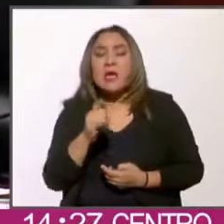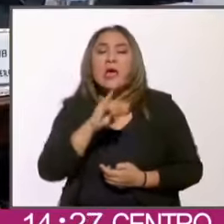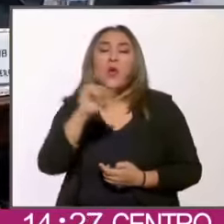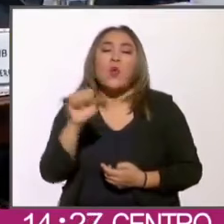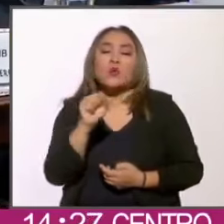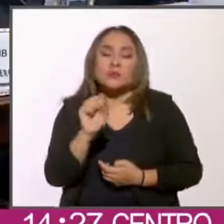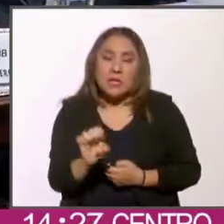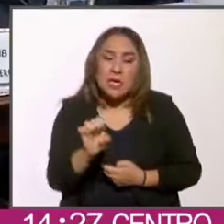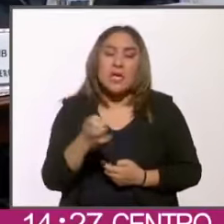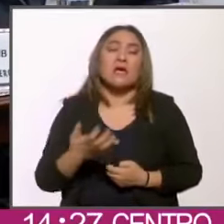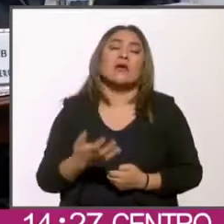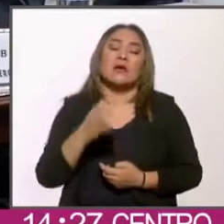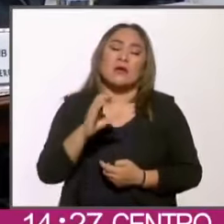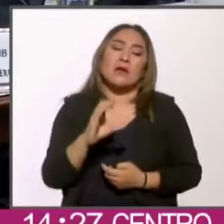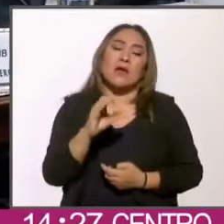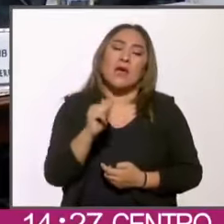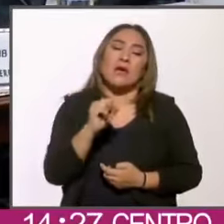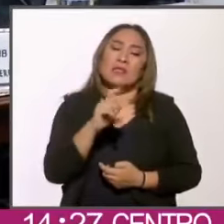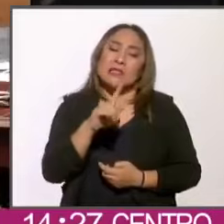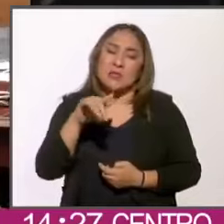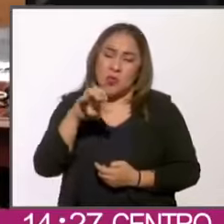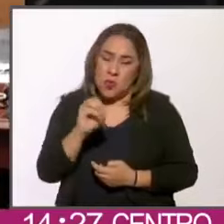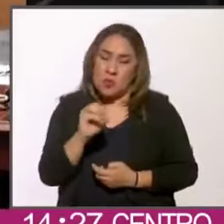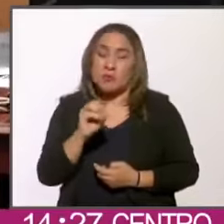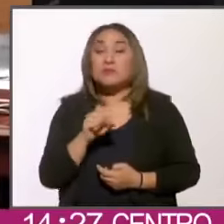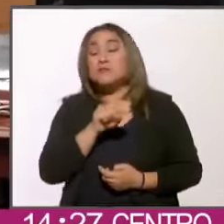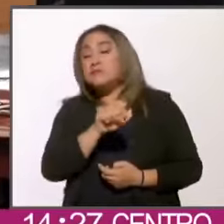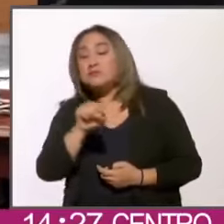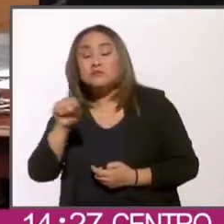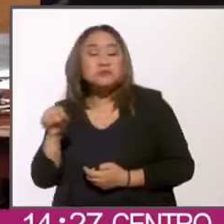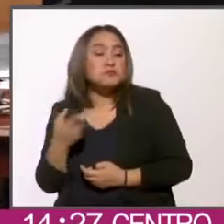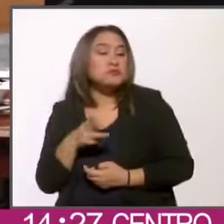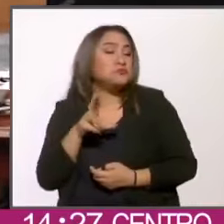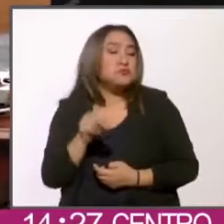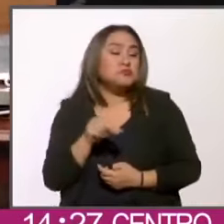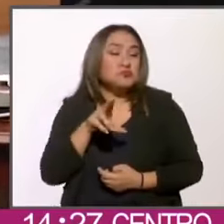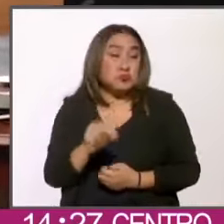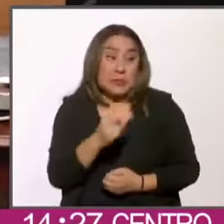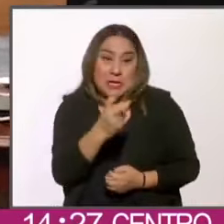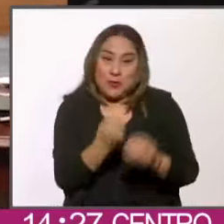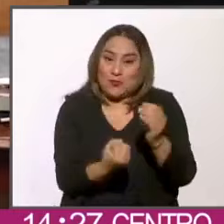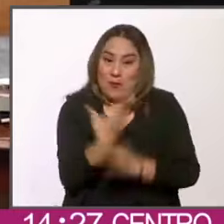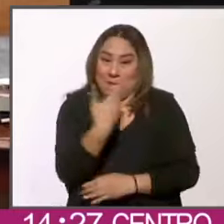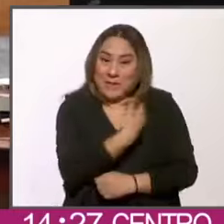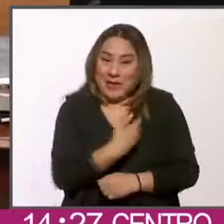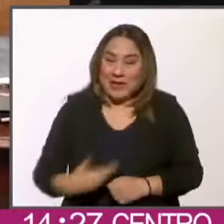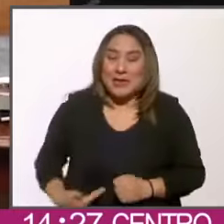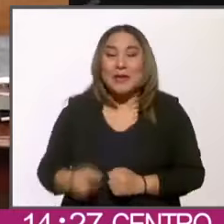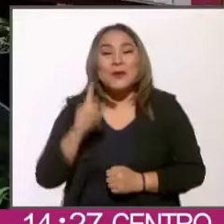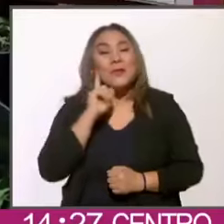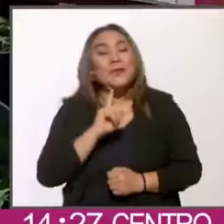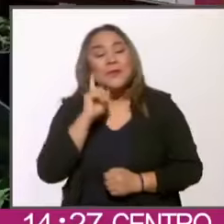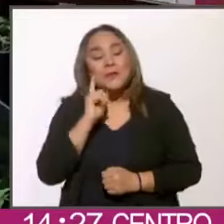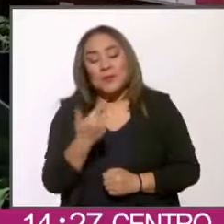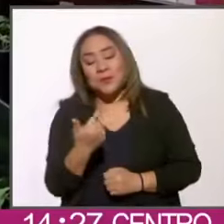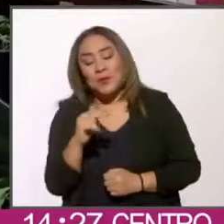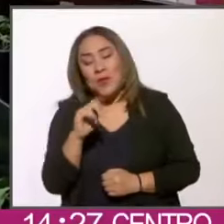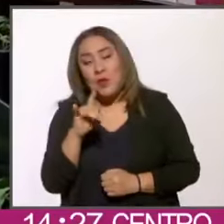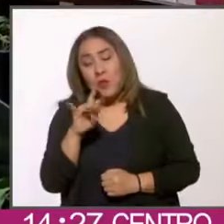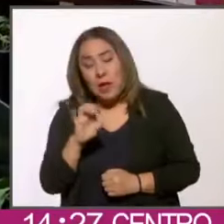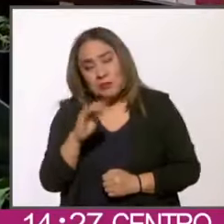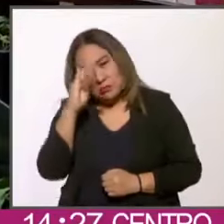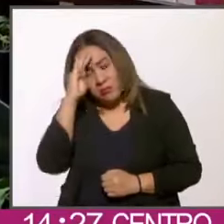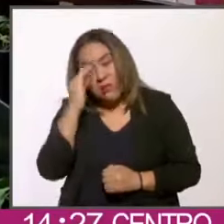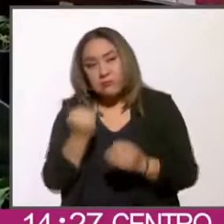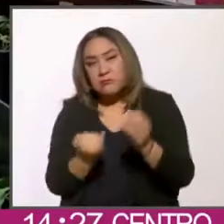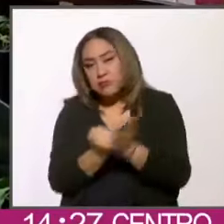Faz y Arturo Castillo, no dejan que la nueva presidenta, Guadalupe Tadei, designe